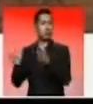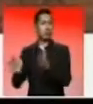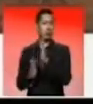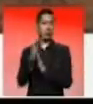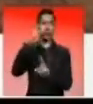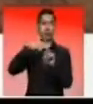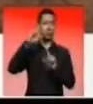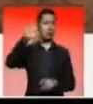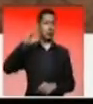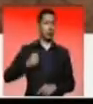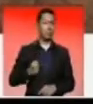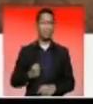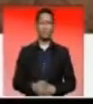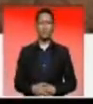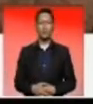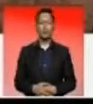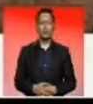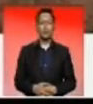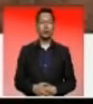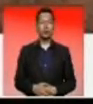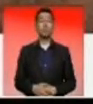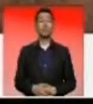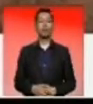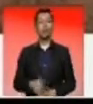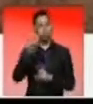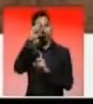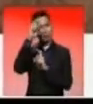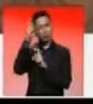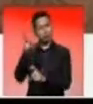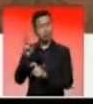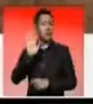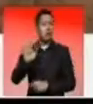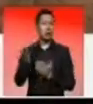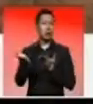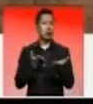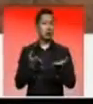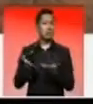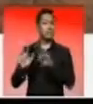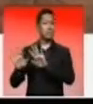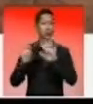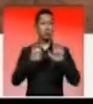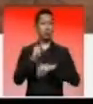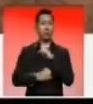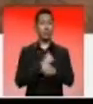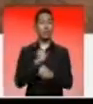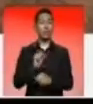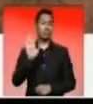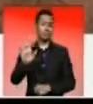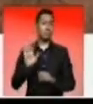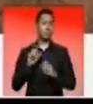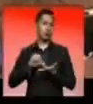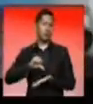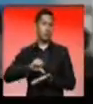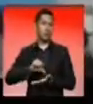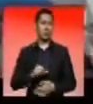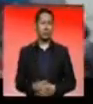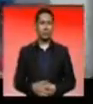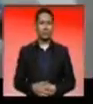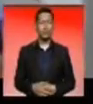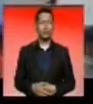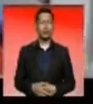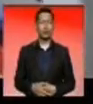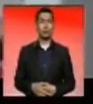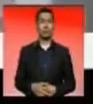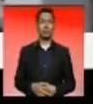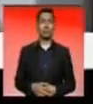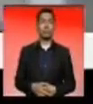Concepción en Cuenca esta tarde. Rindieron homenaje a quien sirvió durante 19 años en esta ciudad. se